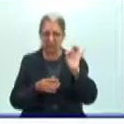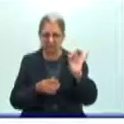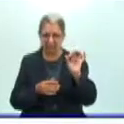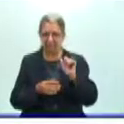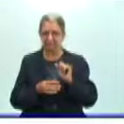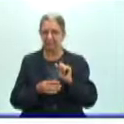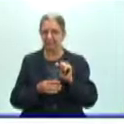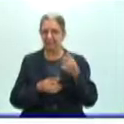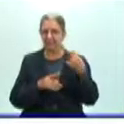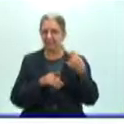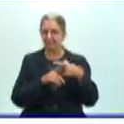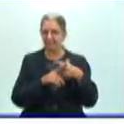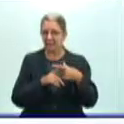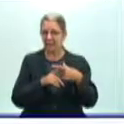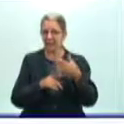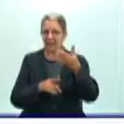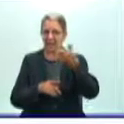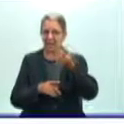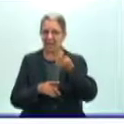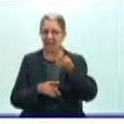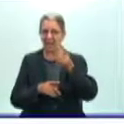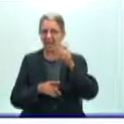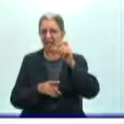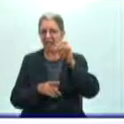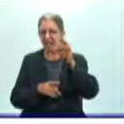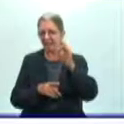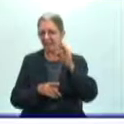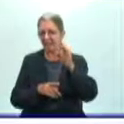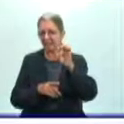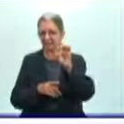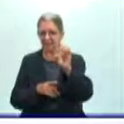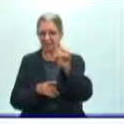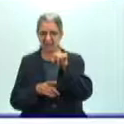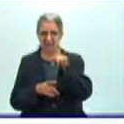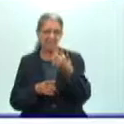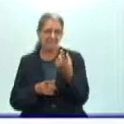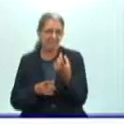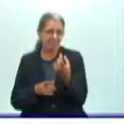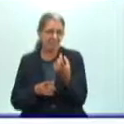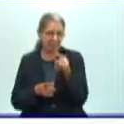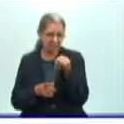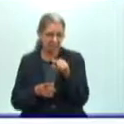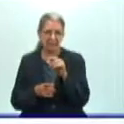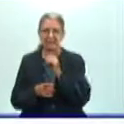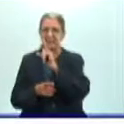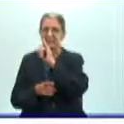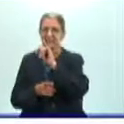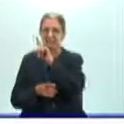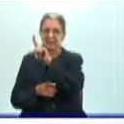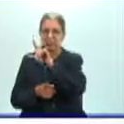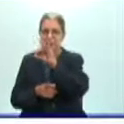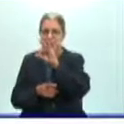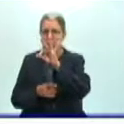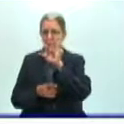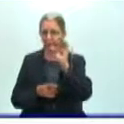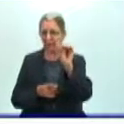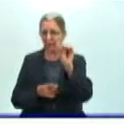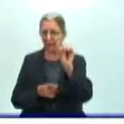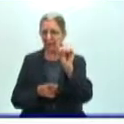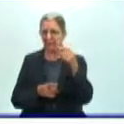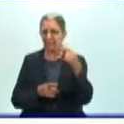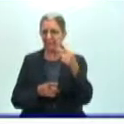grados y podemos calcular la amplitud del ángulo que estamos buscando, el ángulo